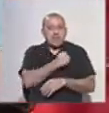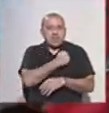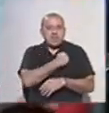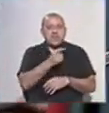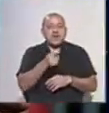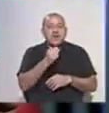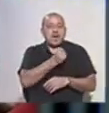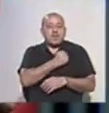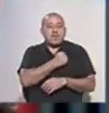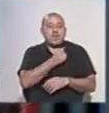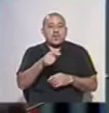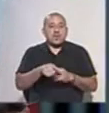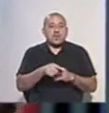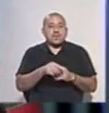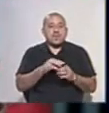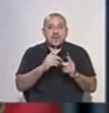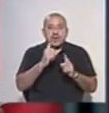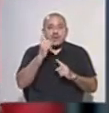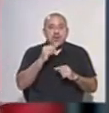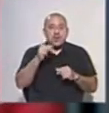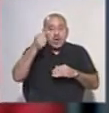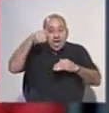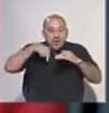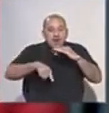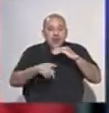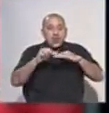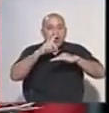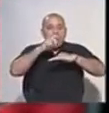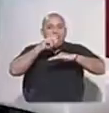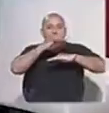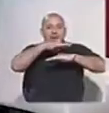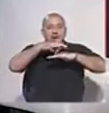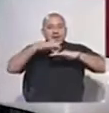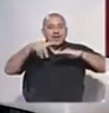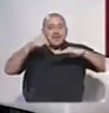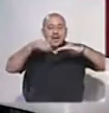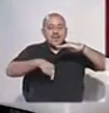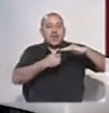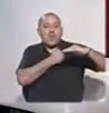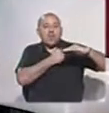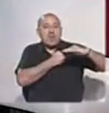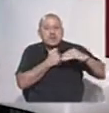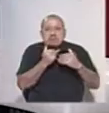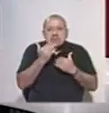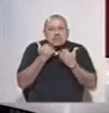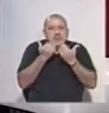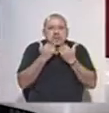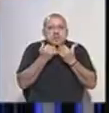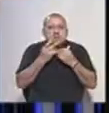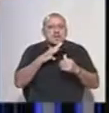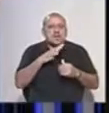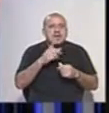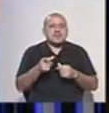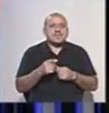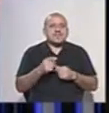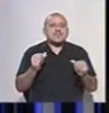miedo es que estás flotando, todo bien lo que pasa arriba. Lo que está pasando por abajo mientras yo estoy flotando. tiburón o lo que sea. Y el otro día hicimos una nota a la